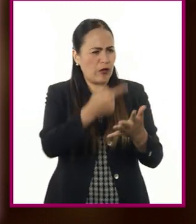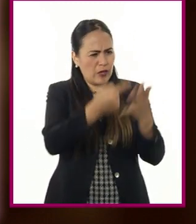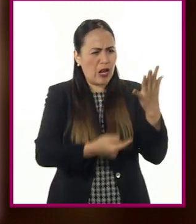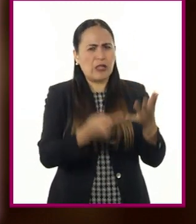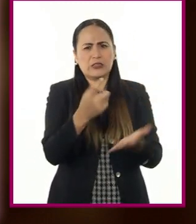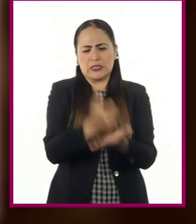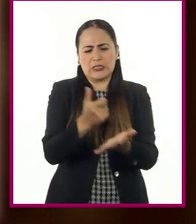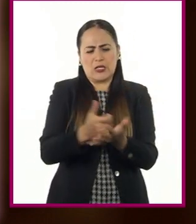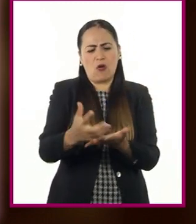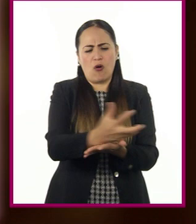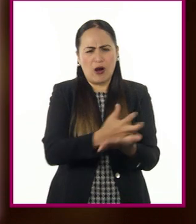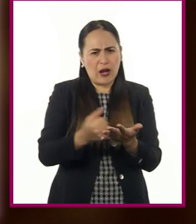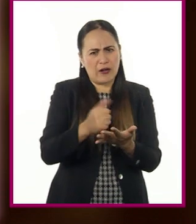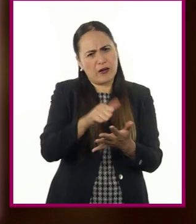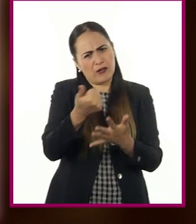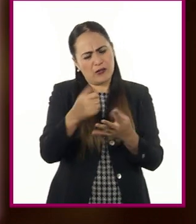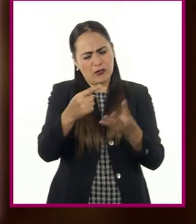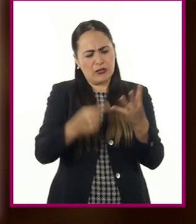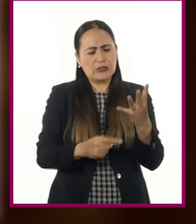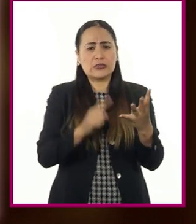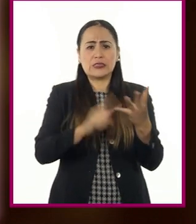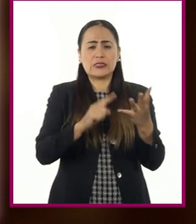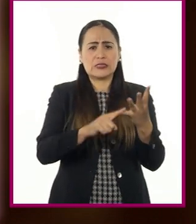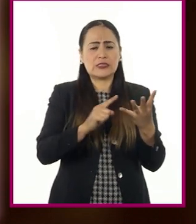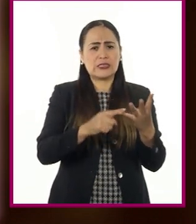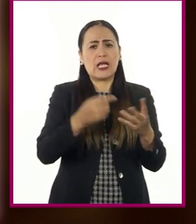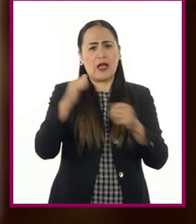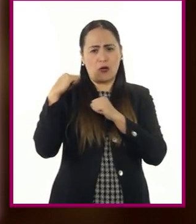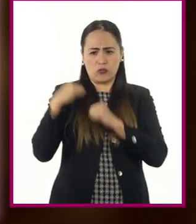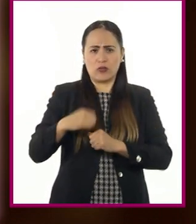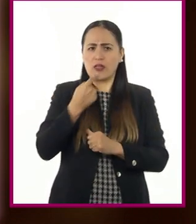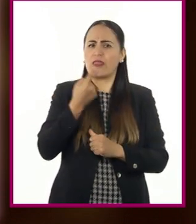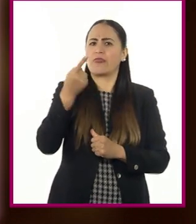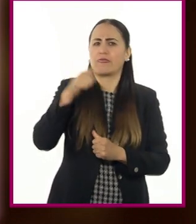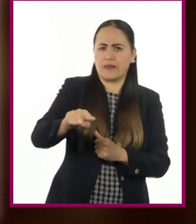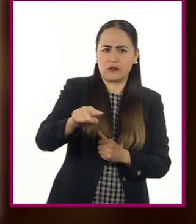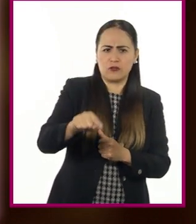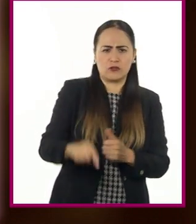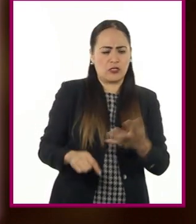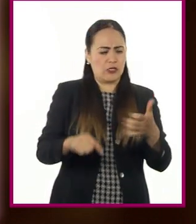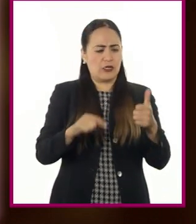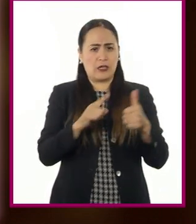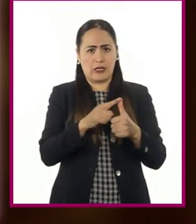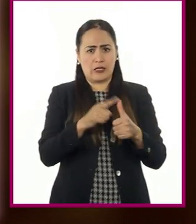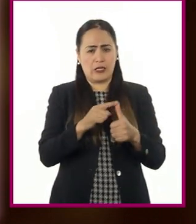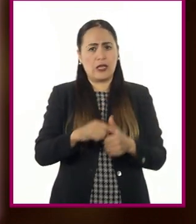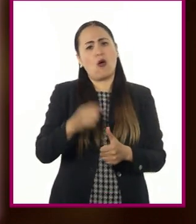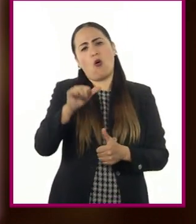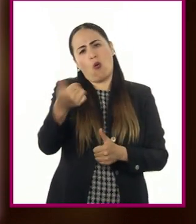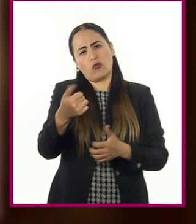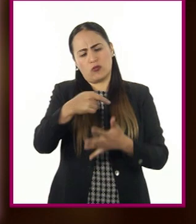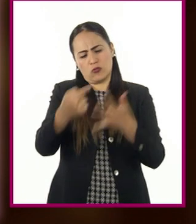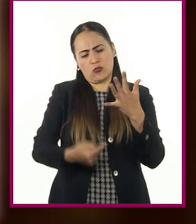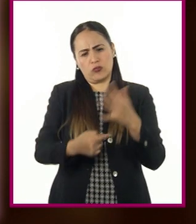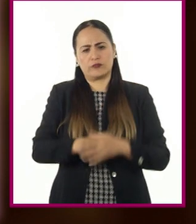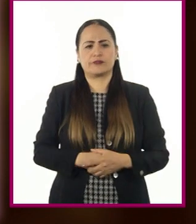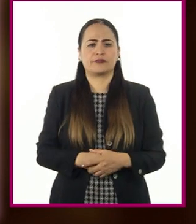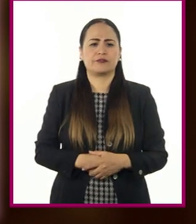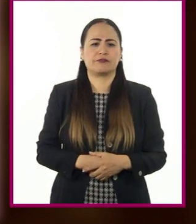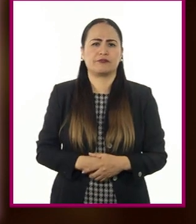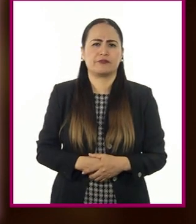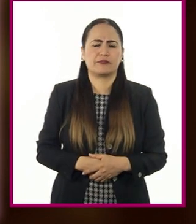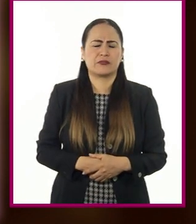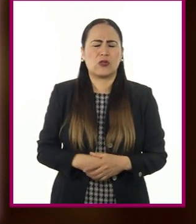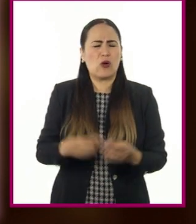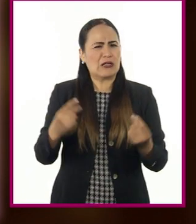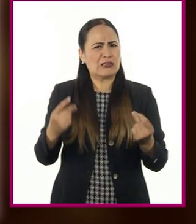ingresos. D. Los denuncias a las autoridades. E. Otra opción. En un primer momento es necesario